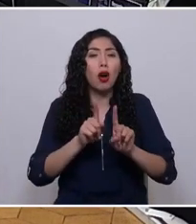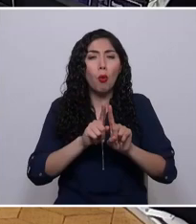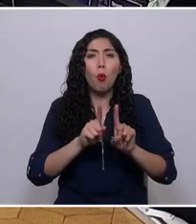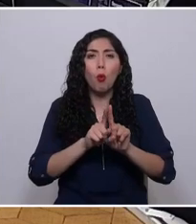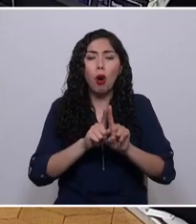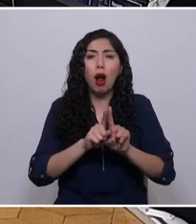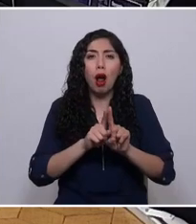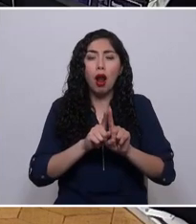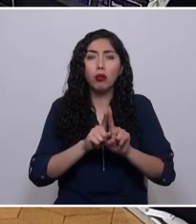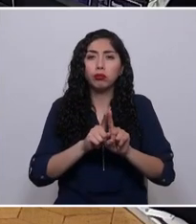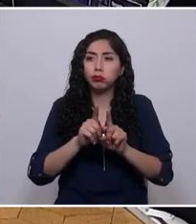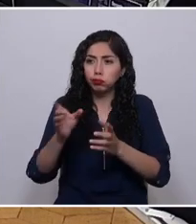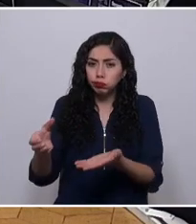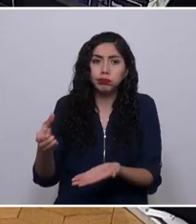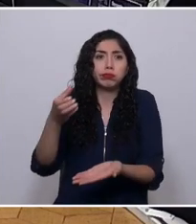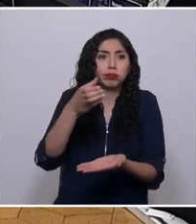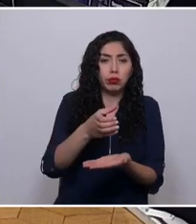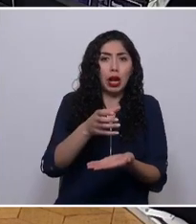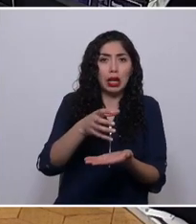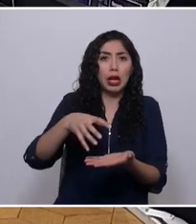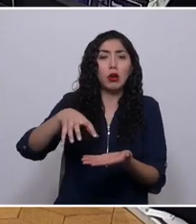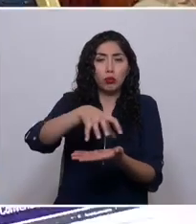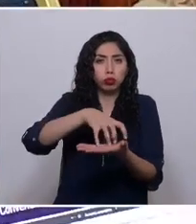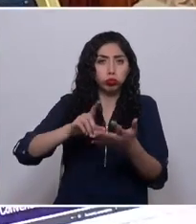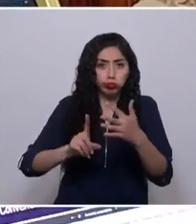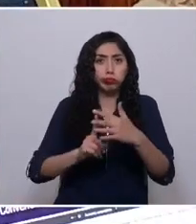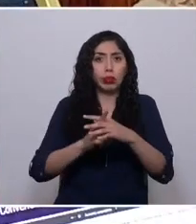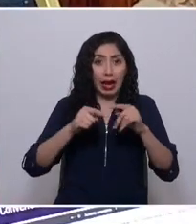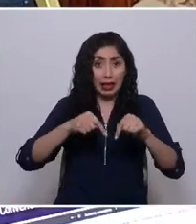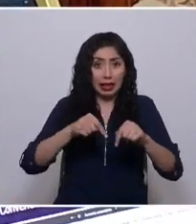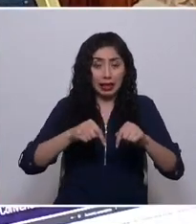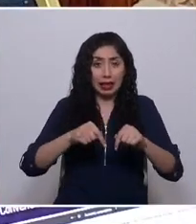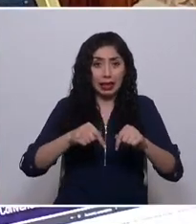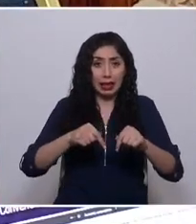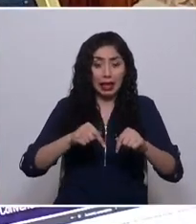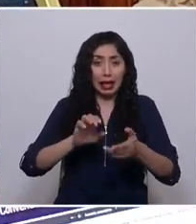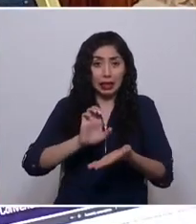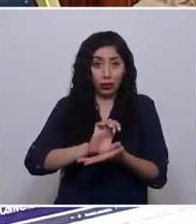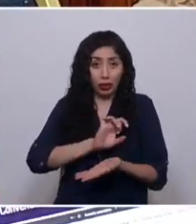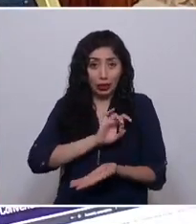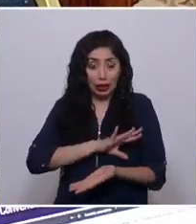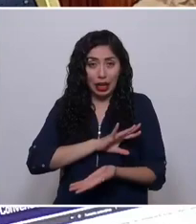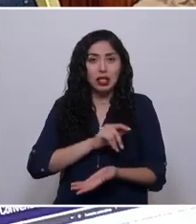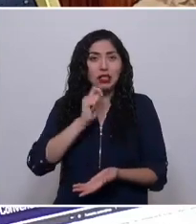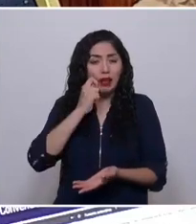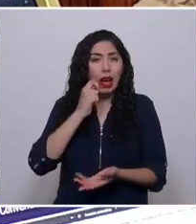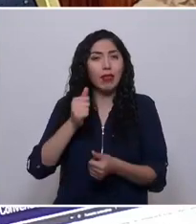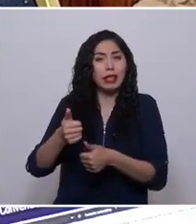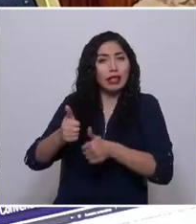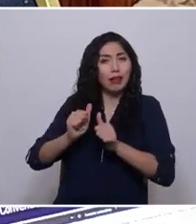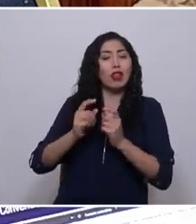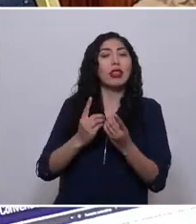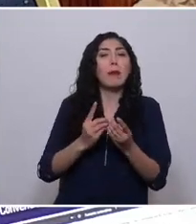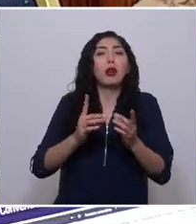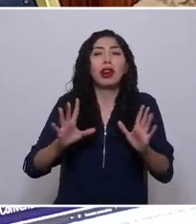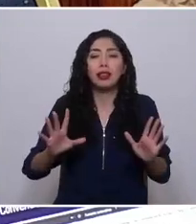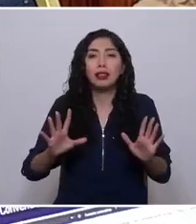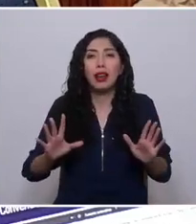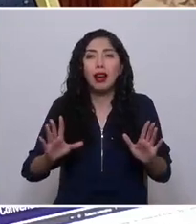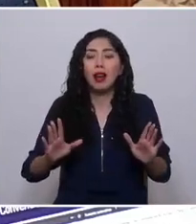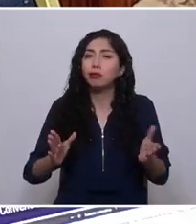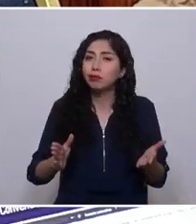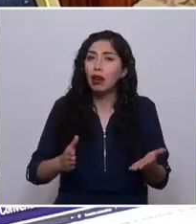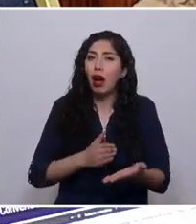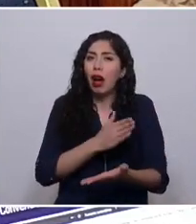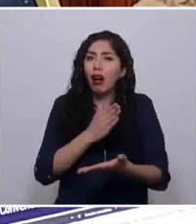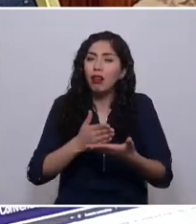naciones preexistentes en la refundación del Estado de Chile representa un desafío democrático. ¿Hasta qué punto puede ser